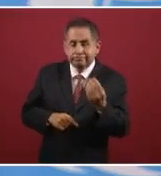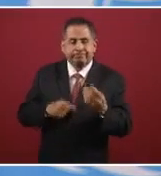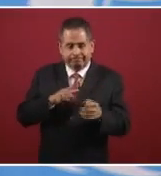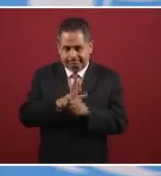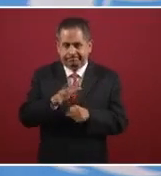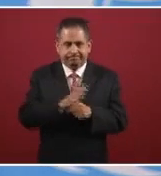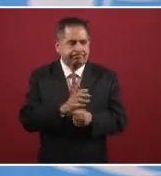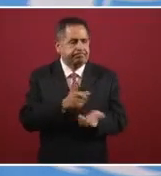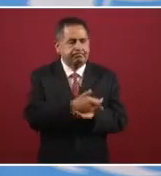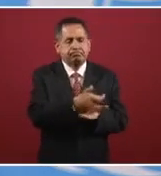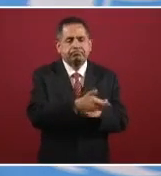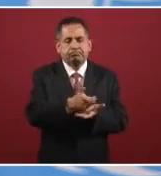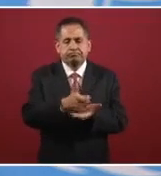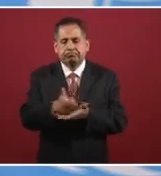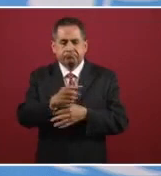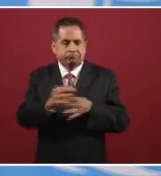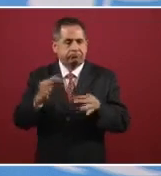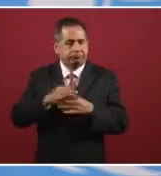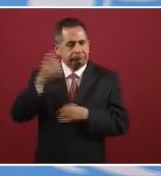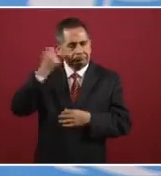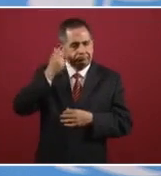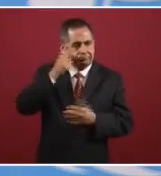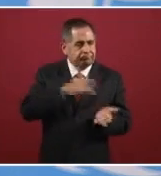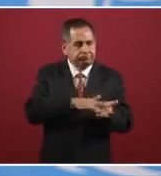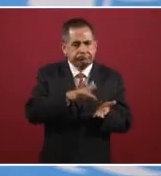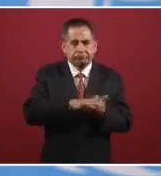están recibiendo un apoyo.